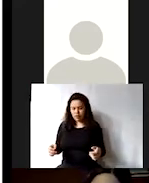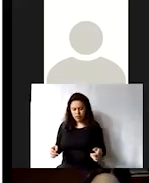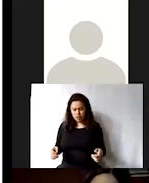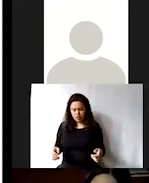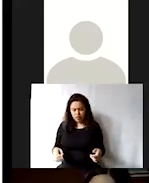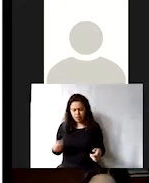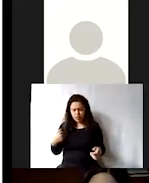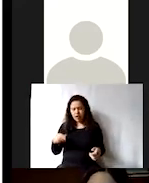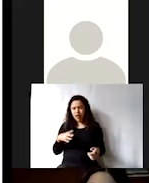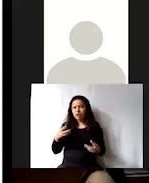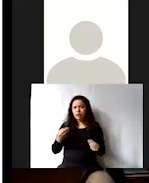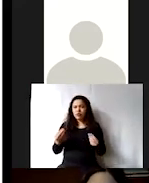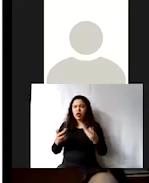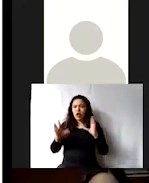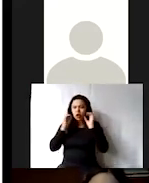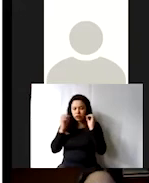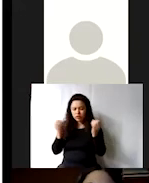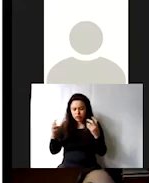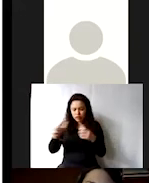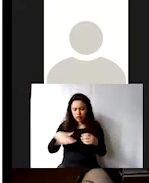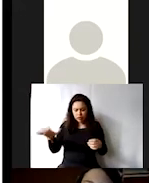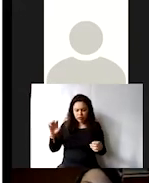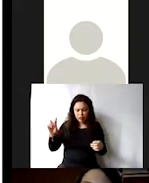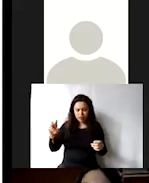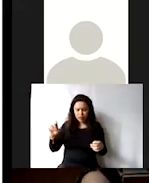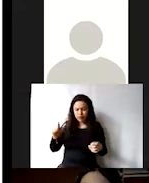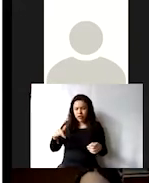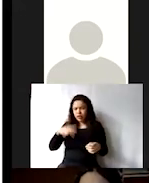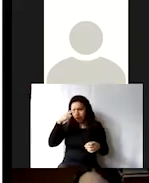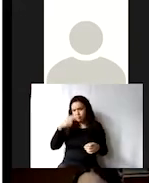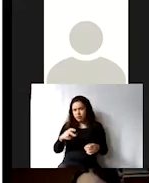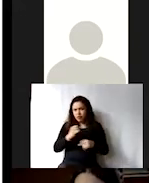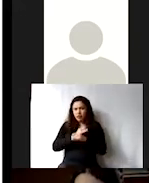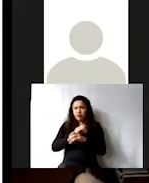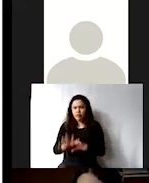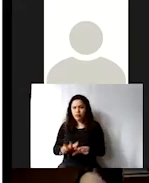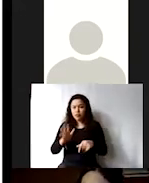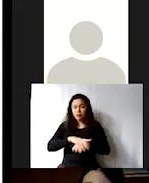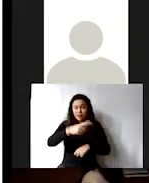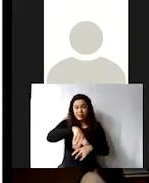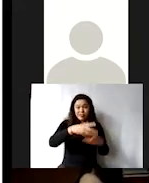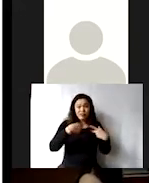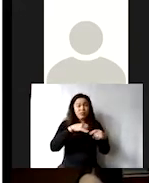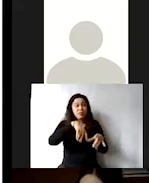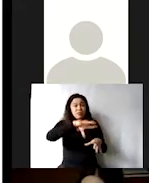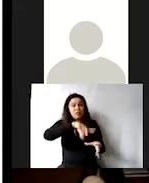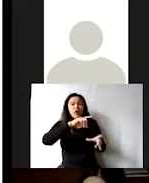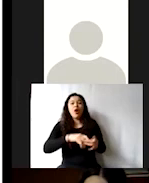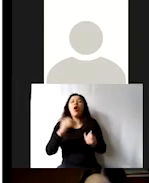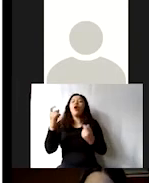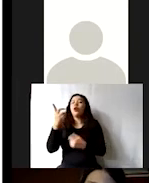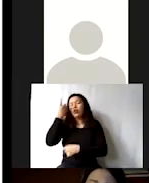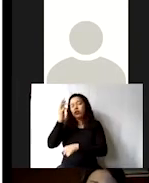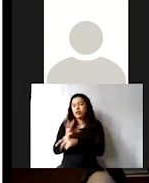menos para muchas organizaciones de la sociedad civil en México, más información que el propio gobierno mexicano o que la Dirección de Agenda